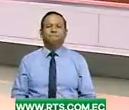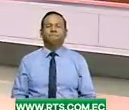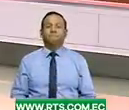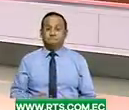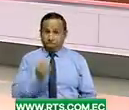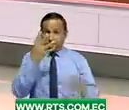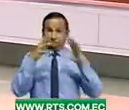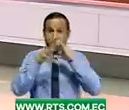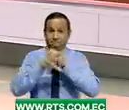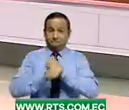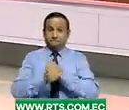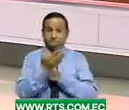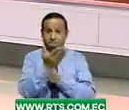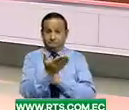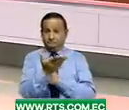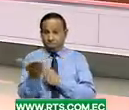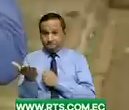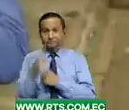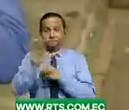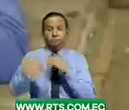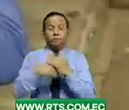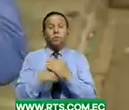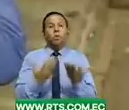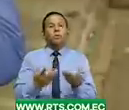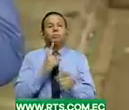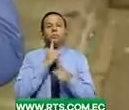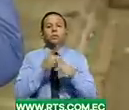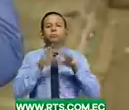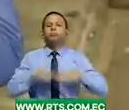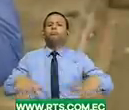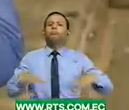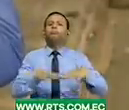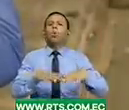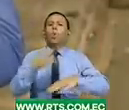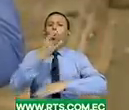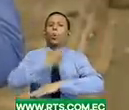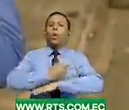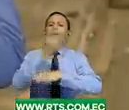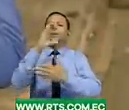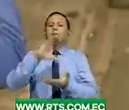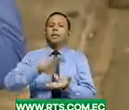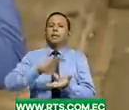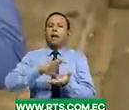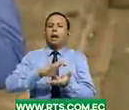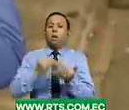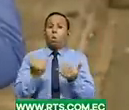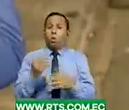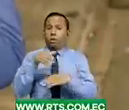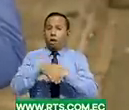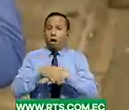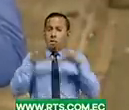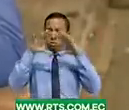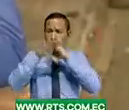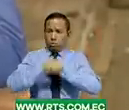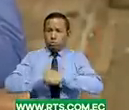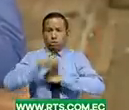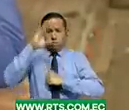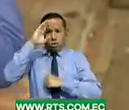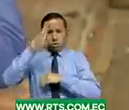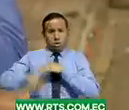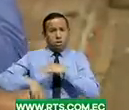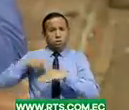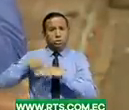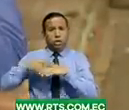Buenas noches, Ana, amables televidentes, así es, estamos en Urdesa Central, donde entre la tarde y noche la Policía Nacional realizó